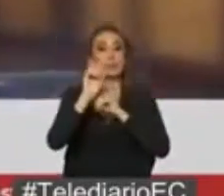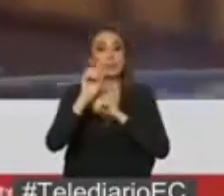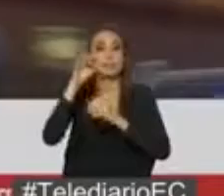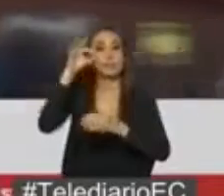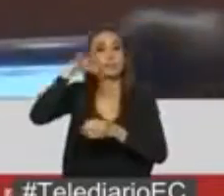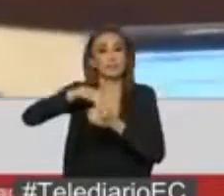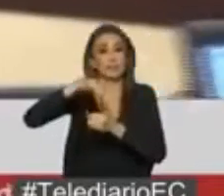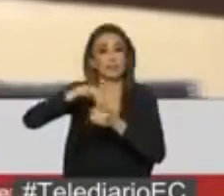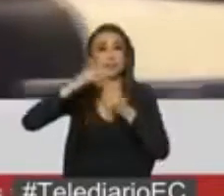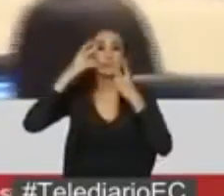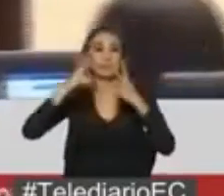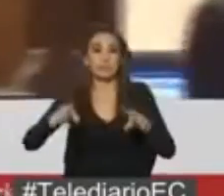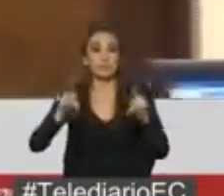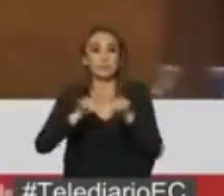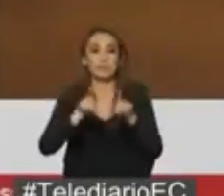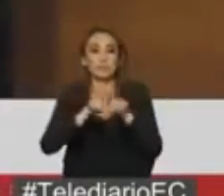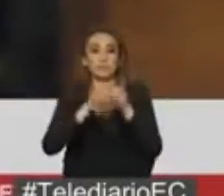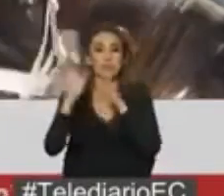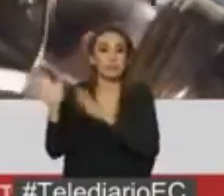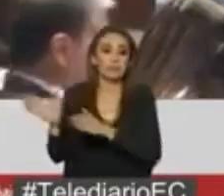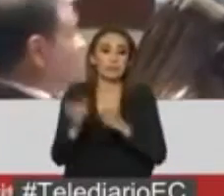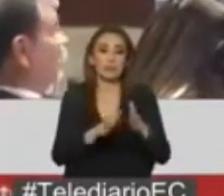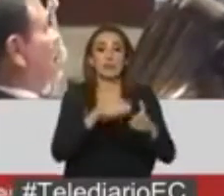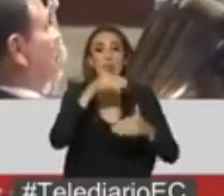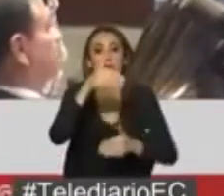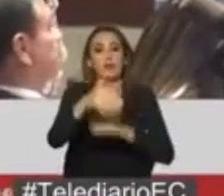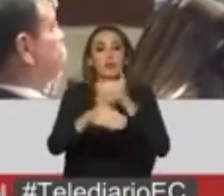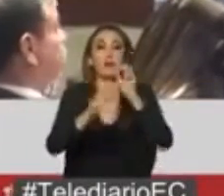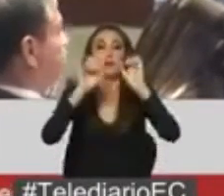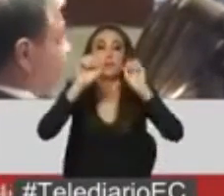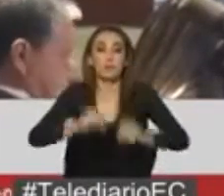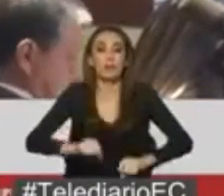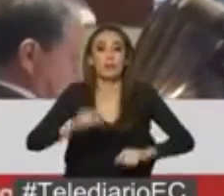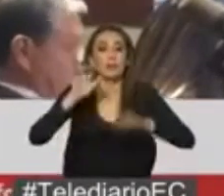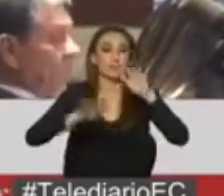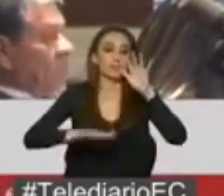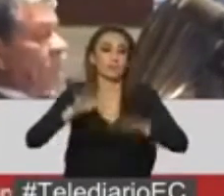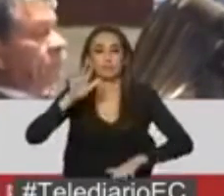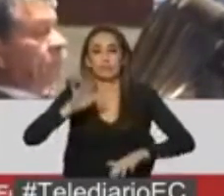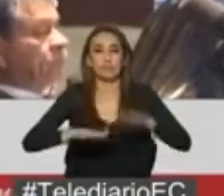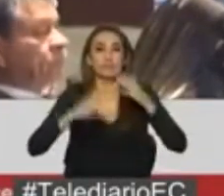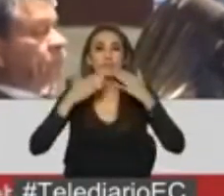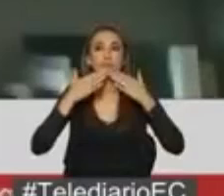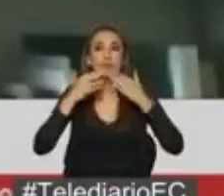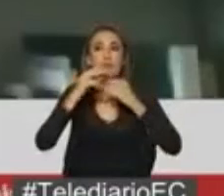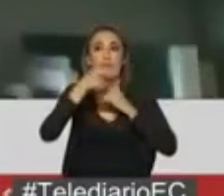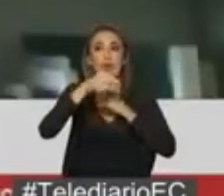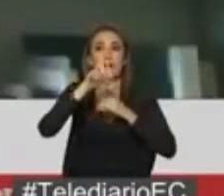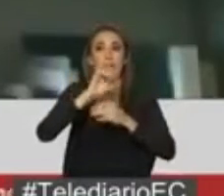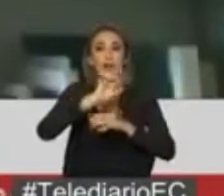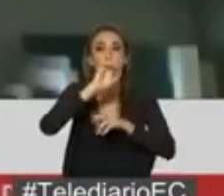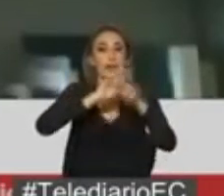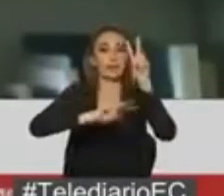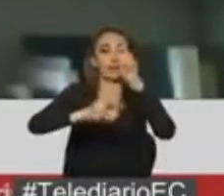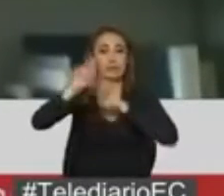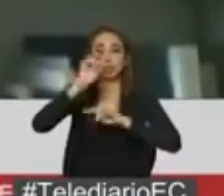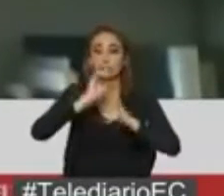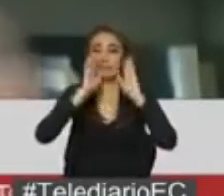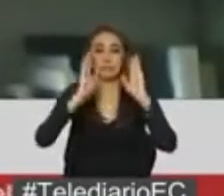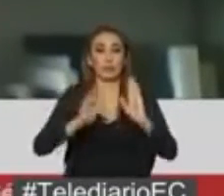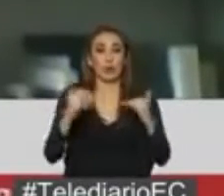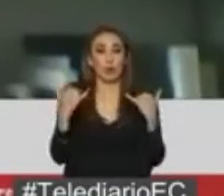cálculos políticos, y más los electorales, pueden ser determinantes a criterio de Hernán Pérez Luz. Lamentablemente, pues en el